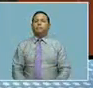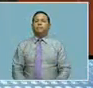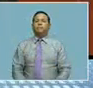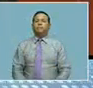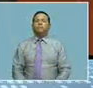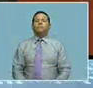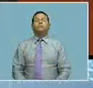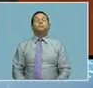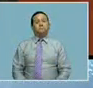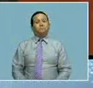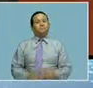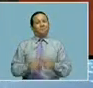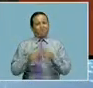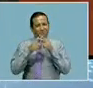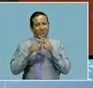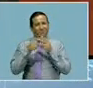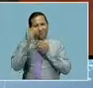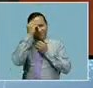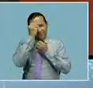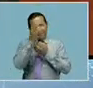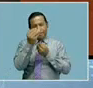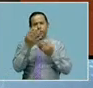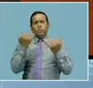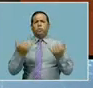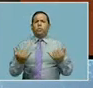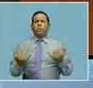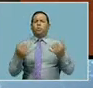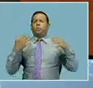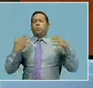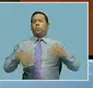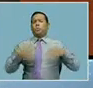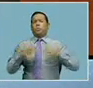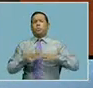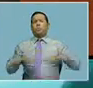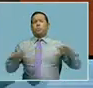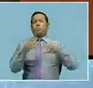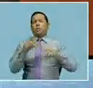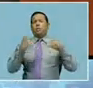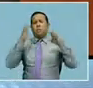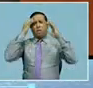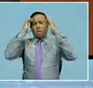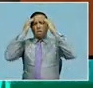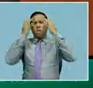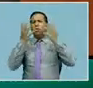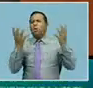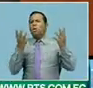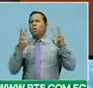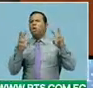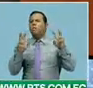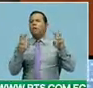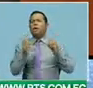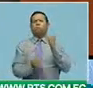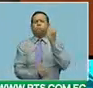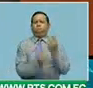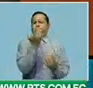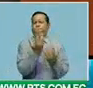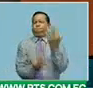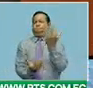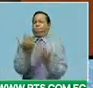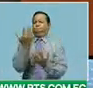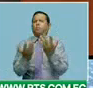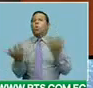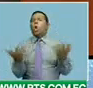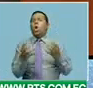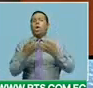Y bueno, iniciamos con la noticia que mantiene en vilo a la ciudadanía. Es que un voraz incendio se registró en una empresa cartonera en el